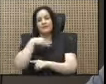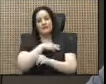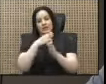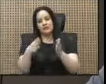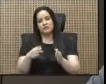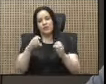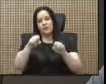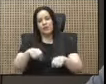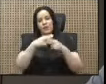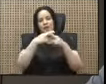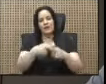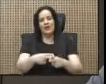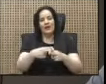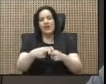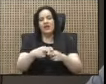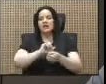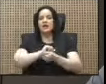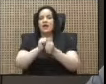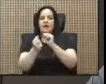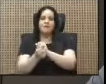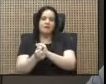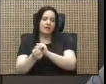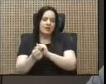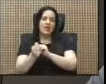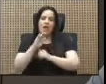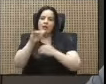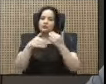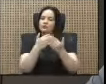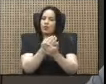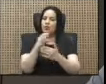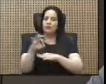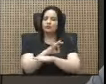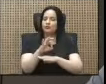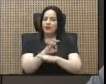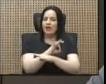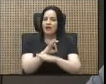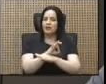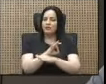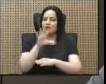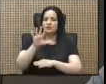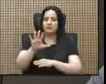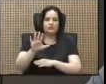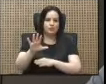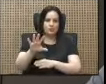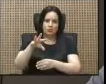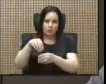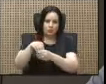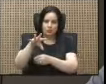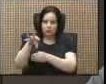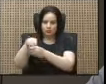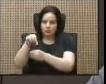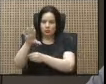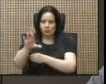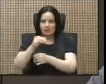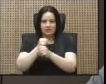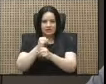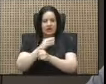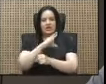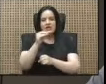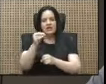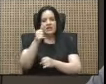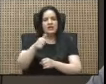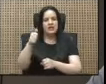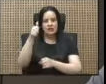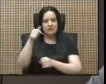nombrar y remover libremente a todos los funcionarios de su dependencia, incluso a los directores y gerentes de las instituciones